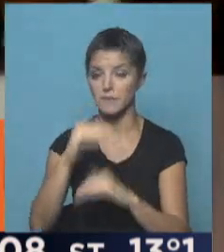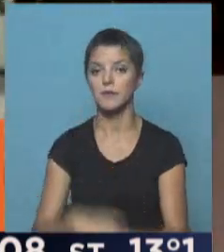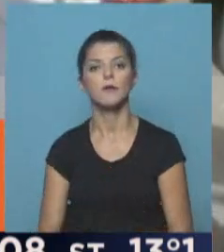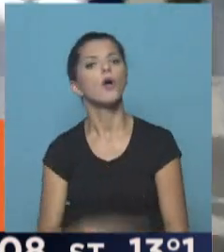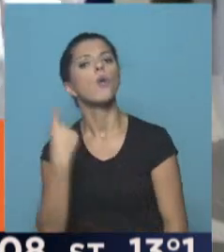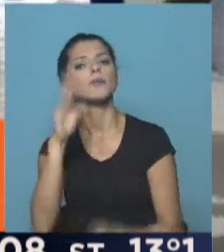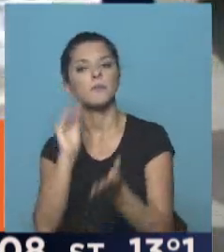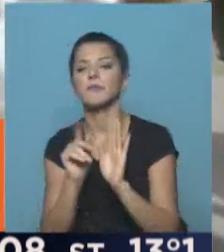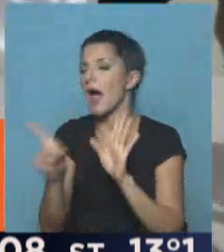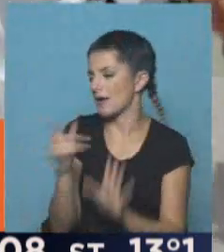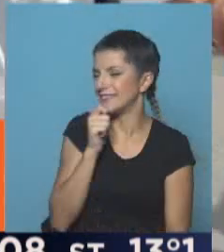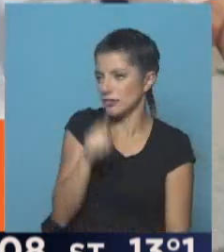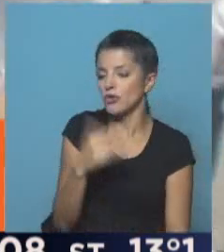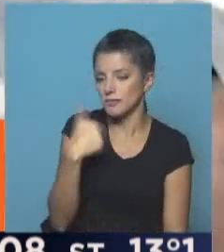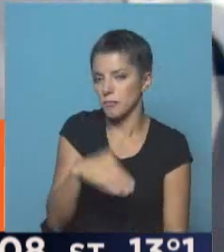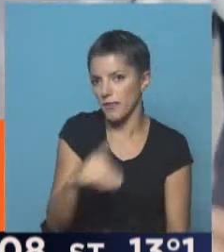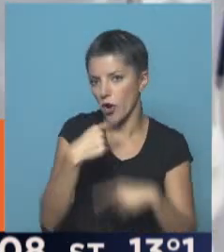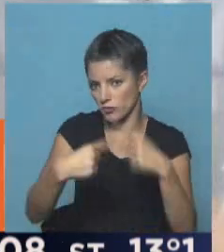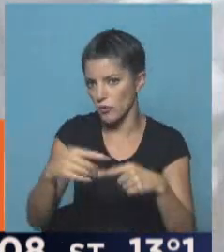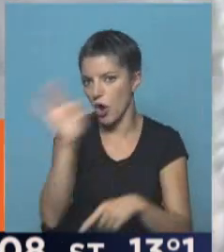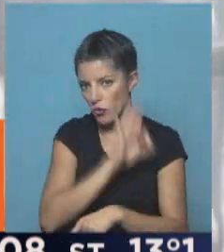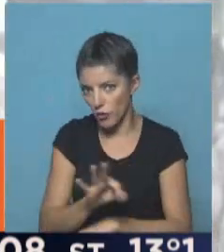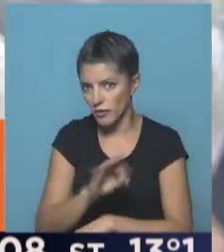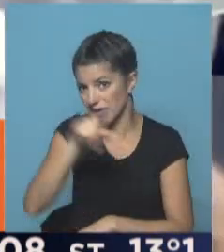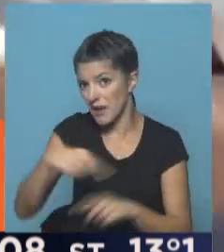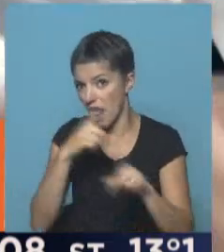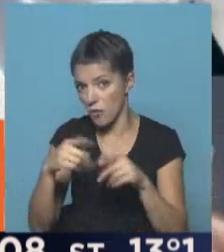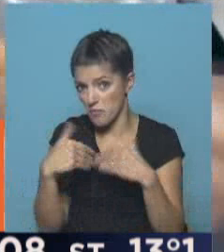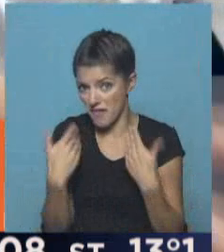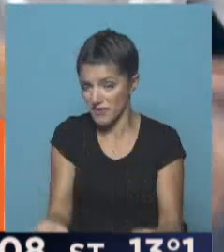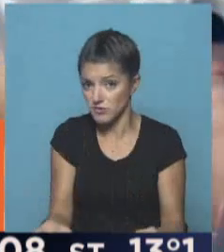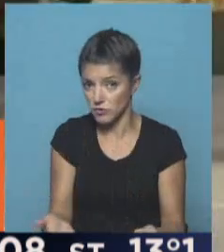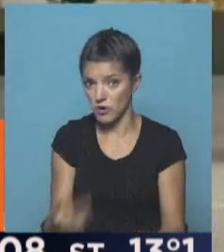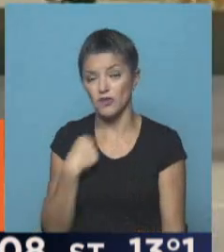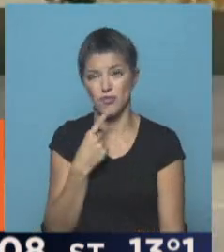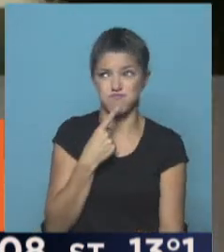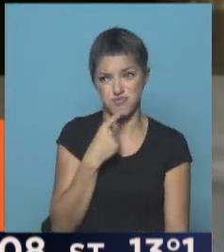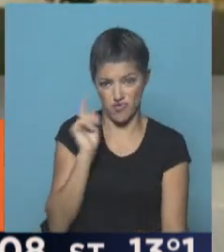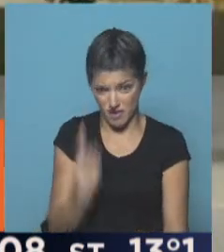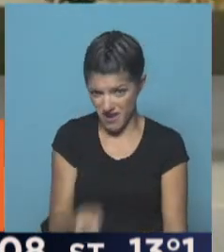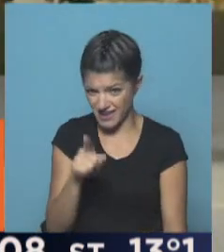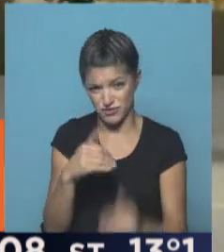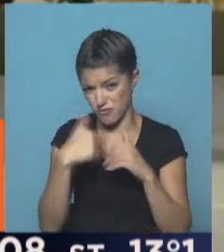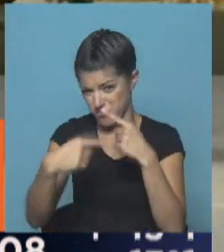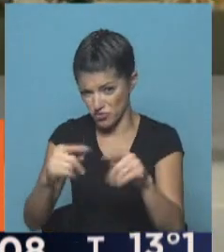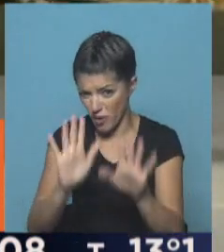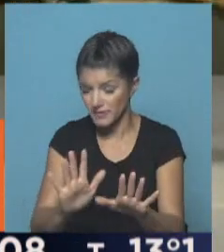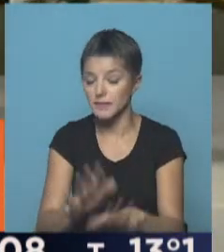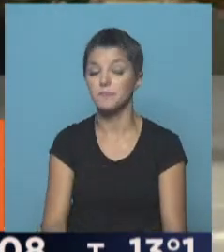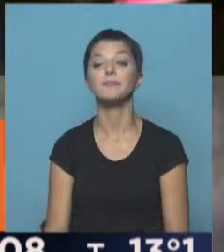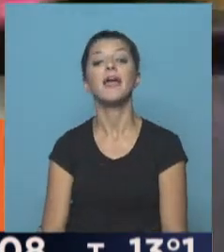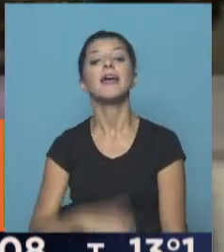se anotaron? Porque el tema es si esto va a ser viable o no, es la gran duda. Yo también me sumo a los que dudan de que esto pueda ser viable. Se